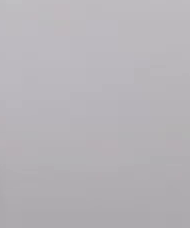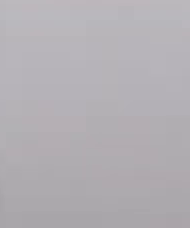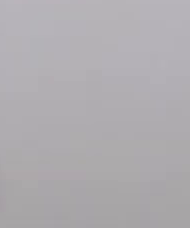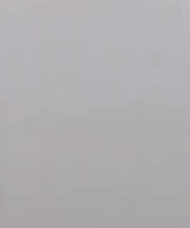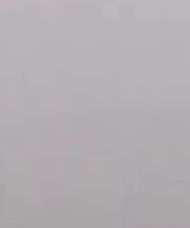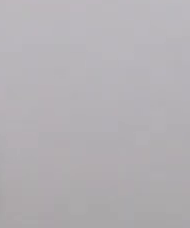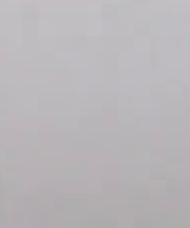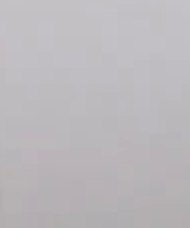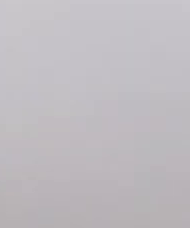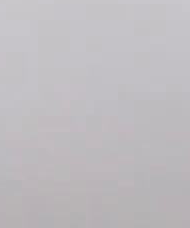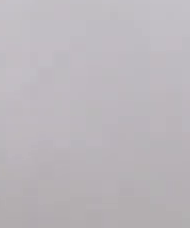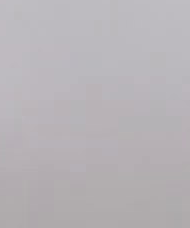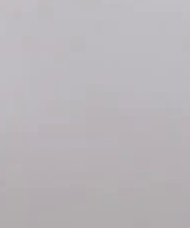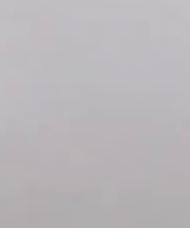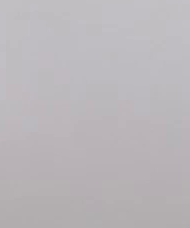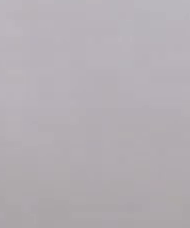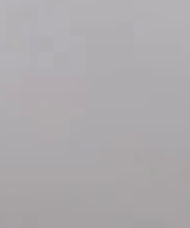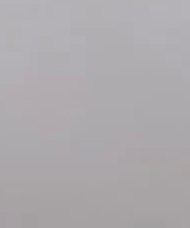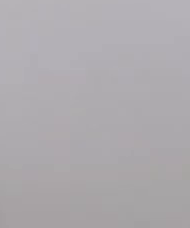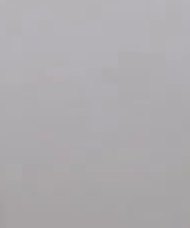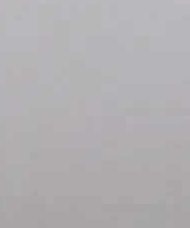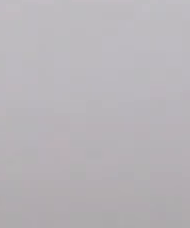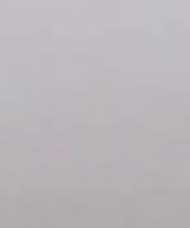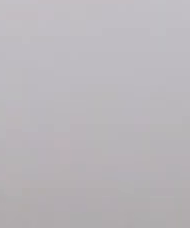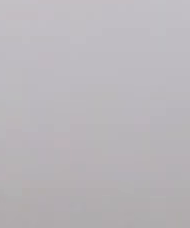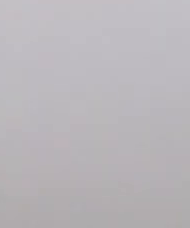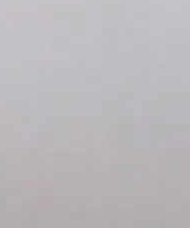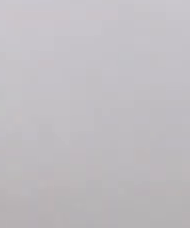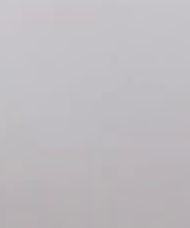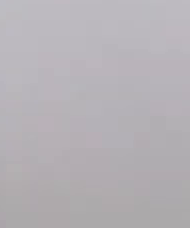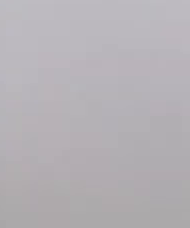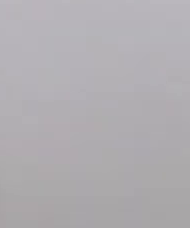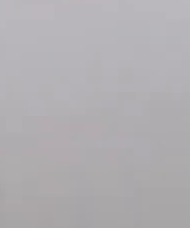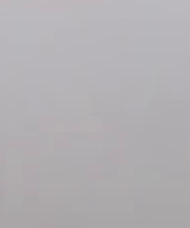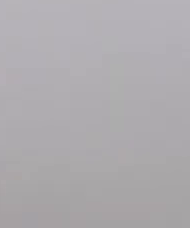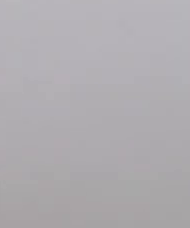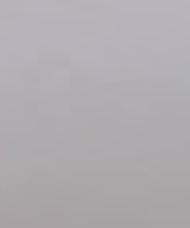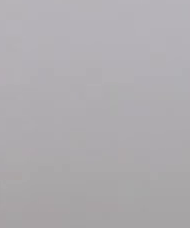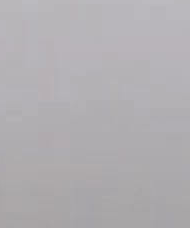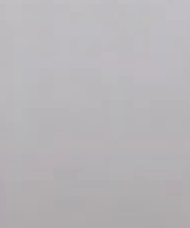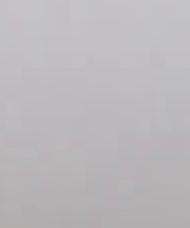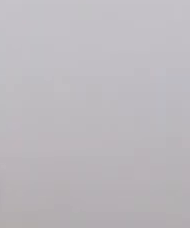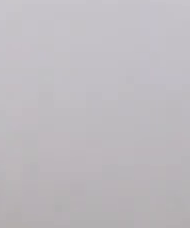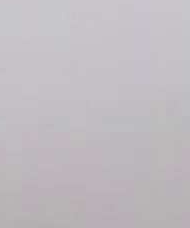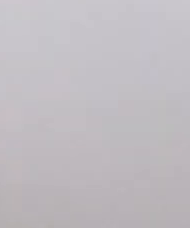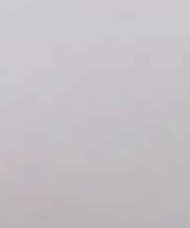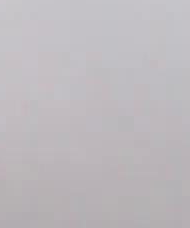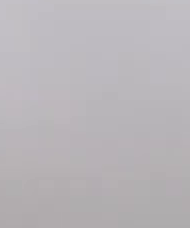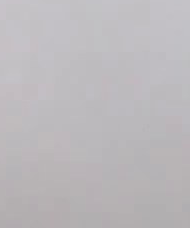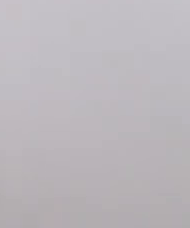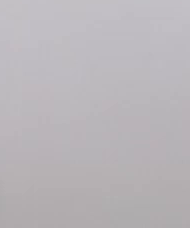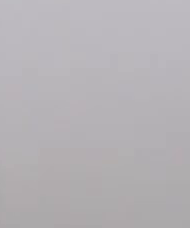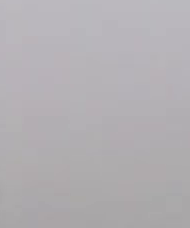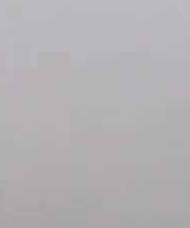El Consejo Deliberante Local puso en despacho dos posturas, una a favor y otra en contra de lo que será la reforma